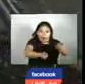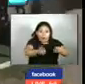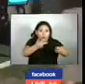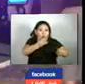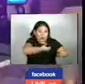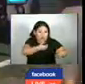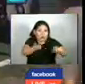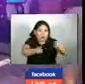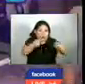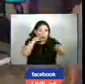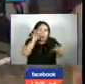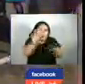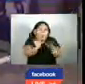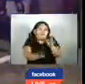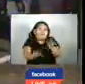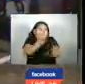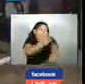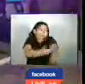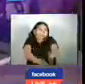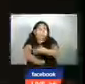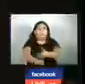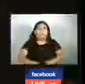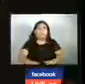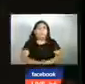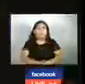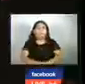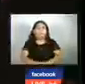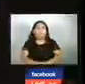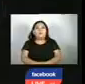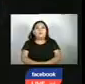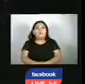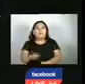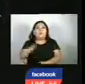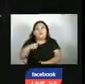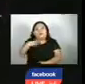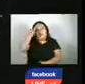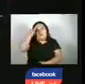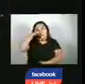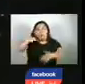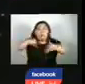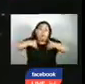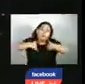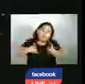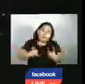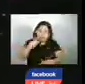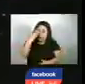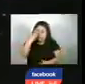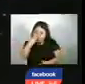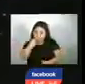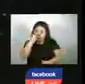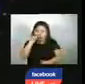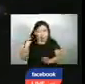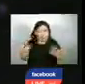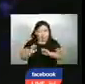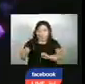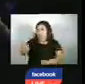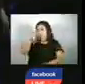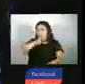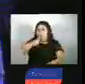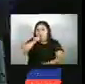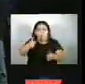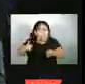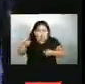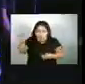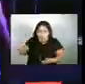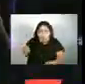ocasionó el percance resultó levemente lesionado. Se durmió por el cansancio del trabajo, él no viene ni tomado ni nada. Él viene